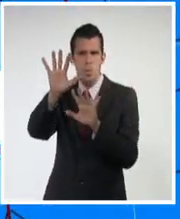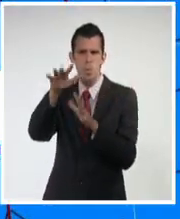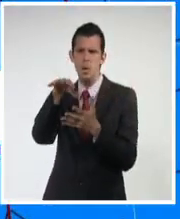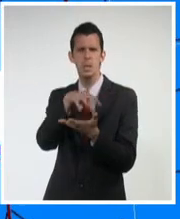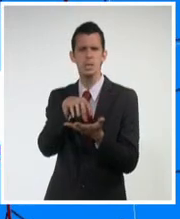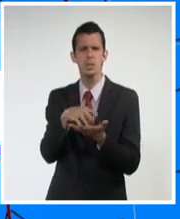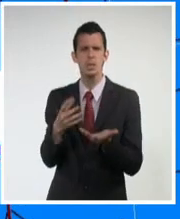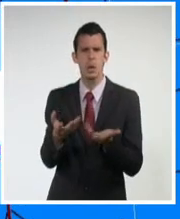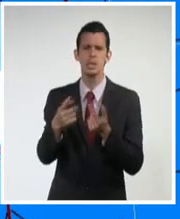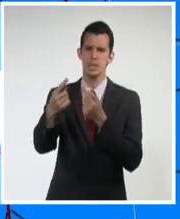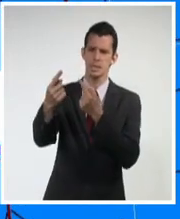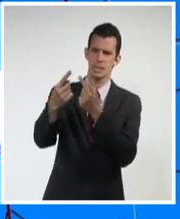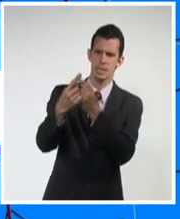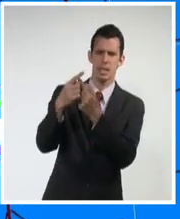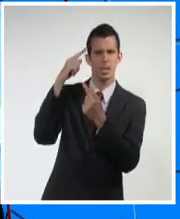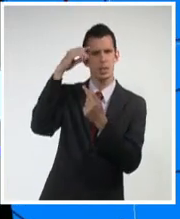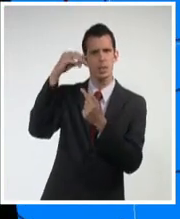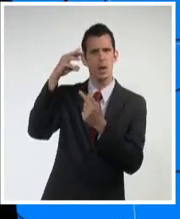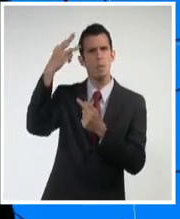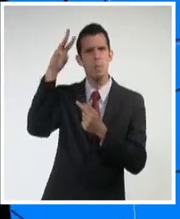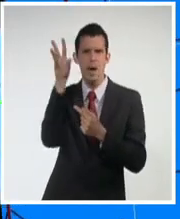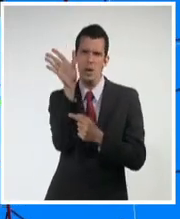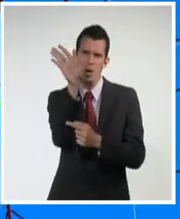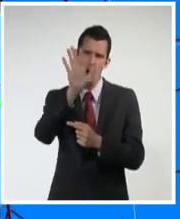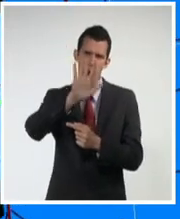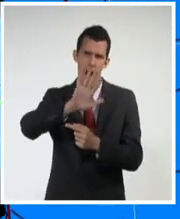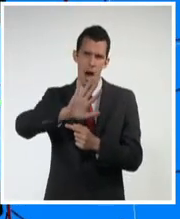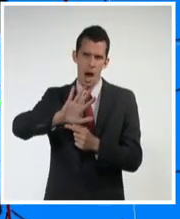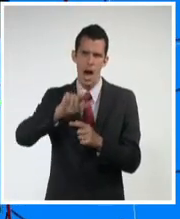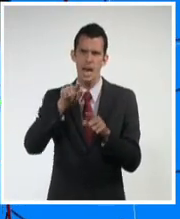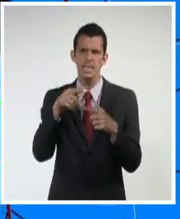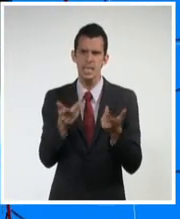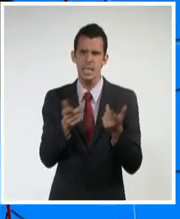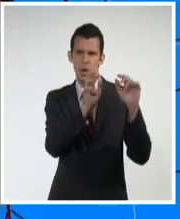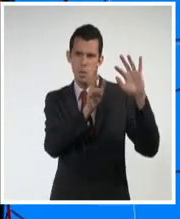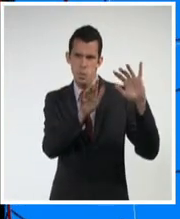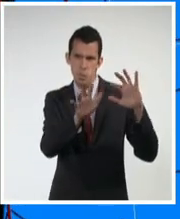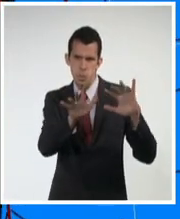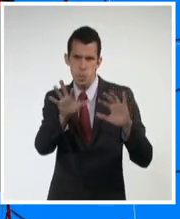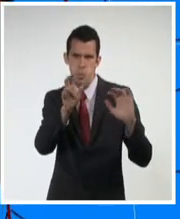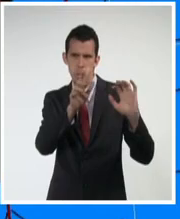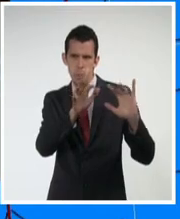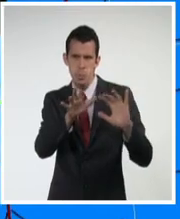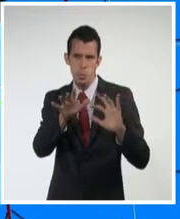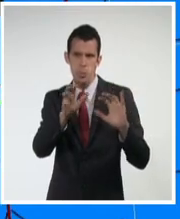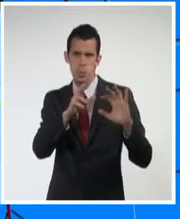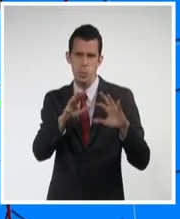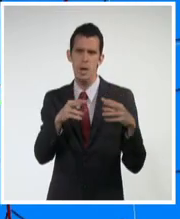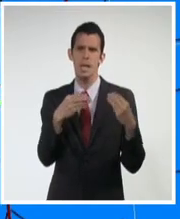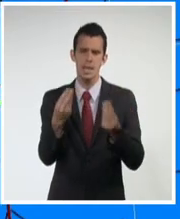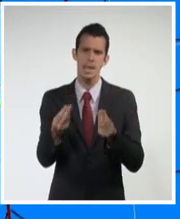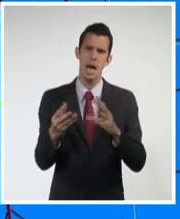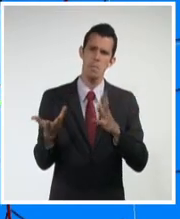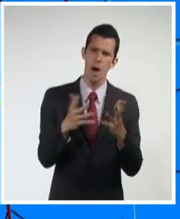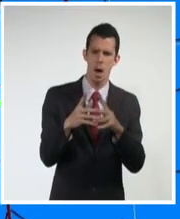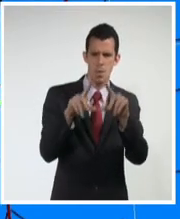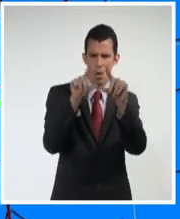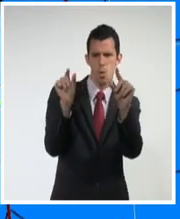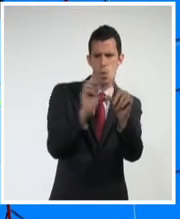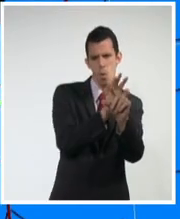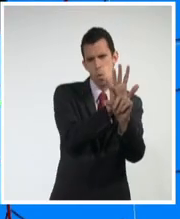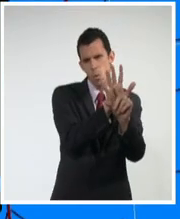centro sobre la porción norte del Golfo de México y un flujo del nordeste sobre gran parte de nuestro país que transporta los nublados